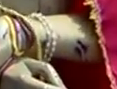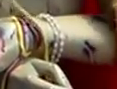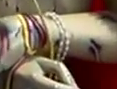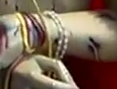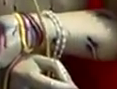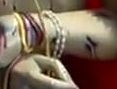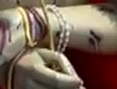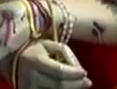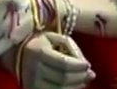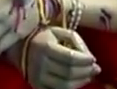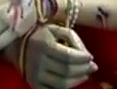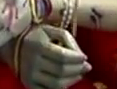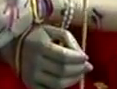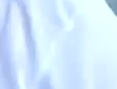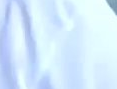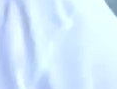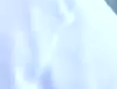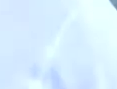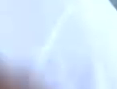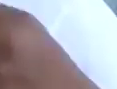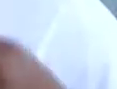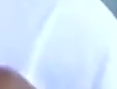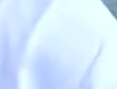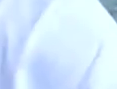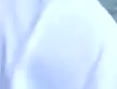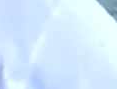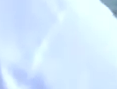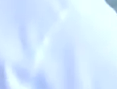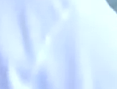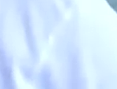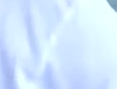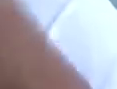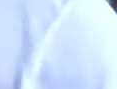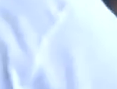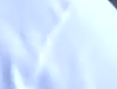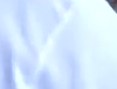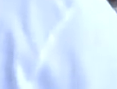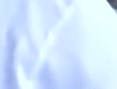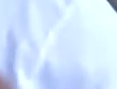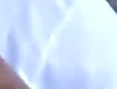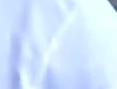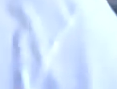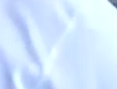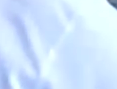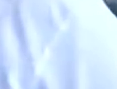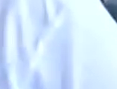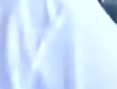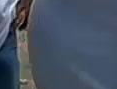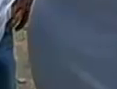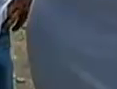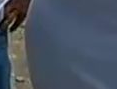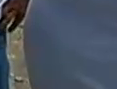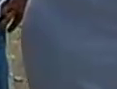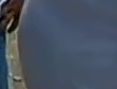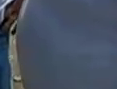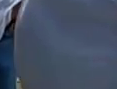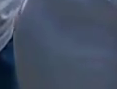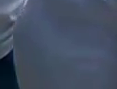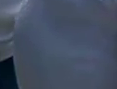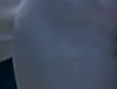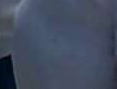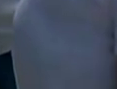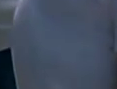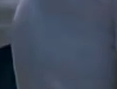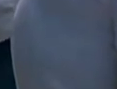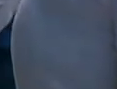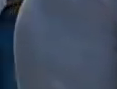1819. Primera vez que viene la imagen igual a hacer este gran recorrido visitando a los residentes. Varios milagros